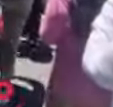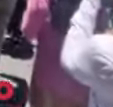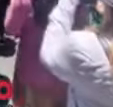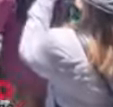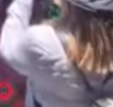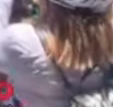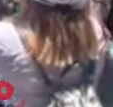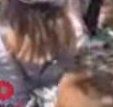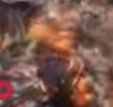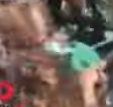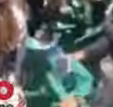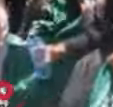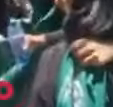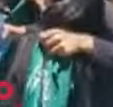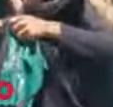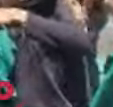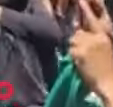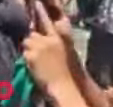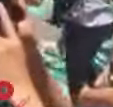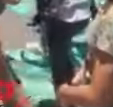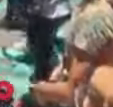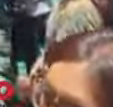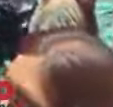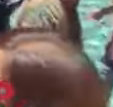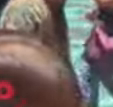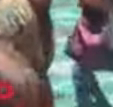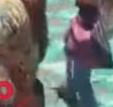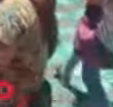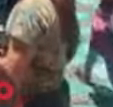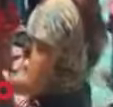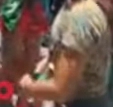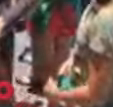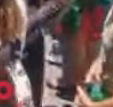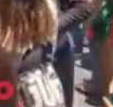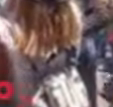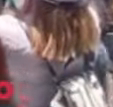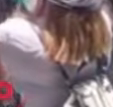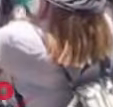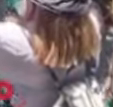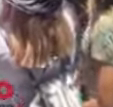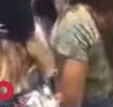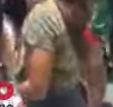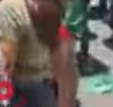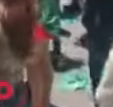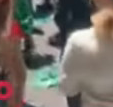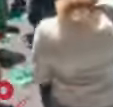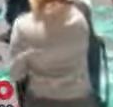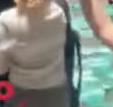¿Cómo son? 29 votos a favor, 7 votos en contra y una abstención.